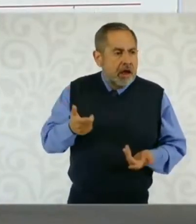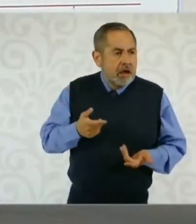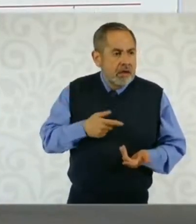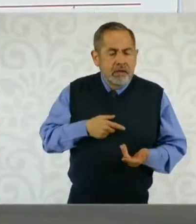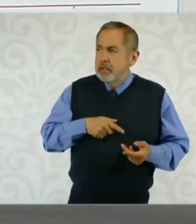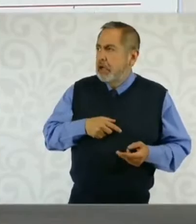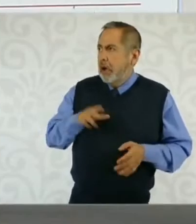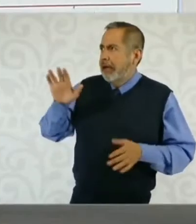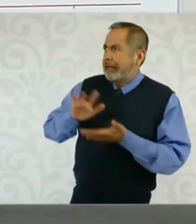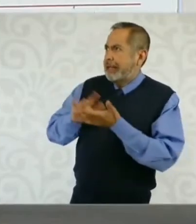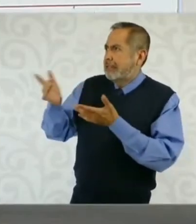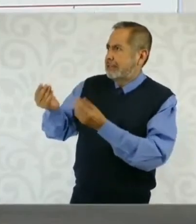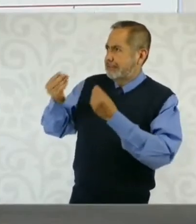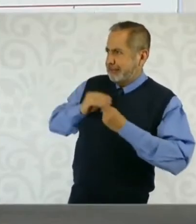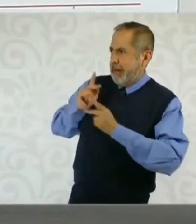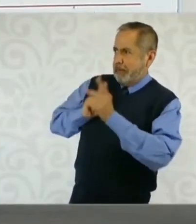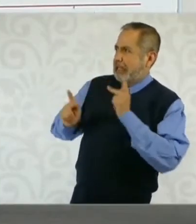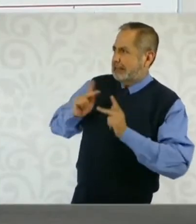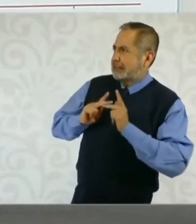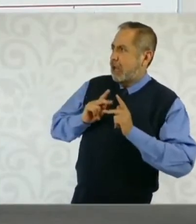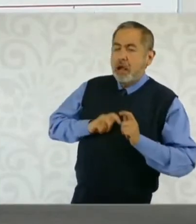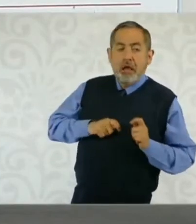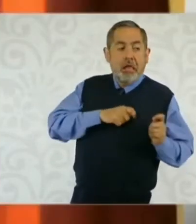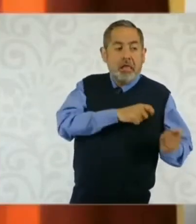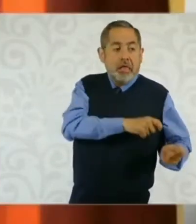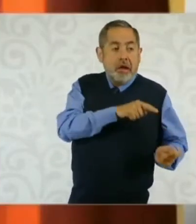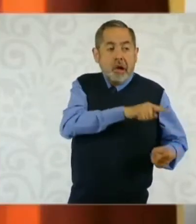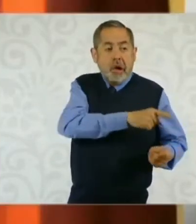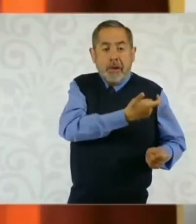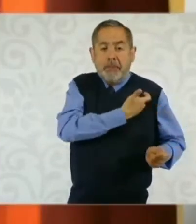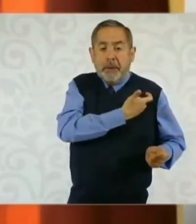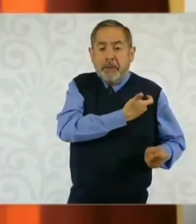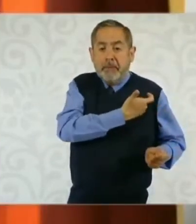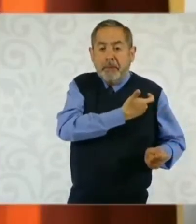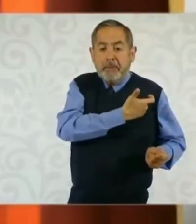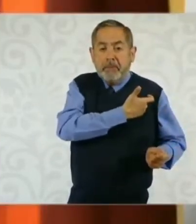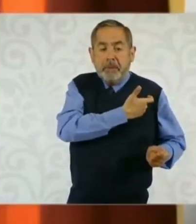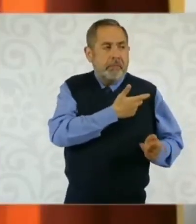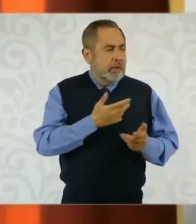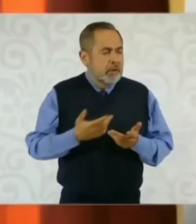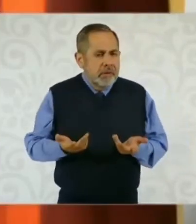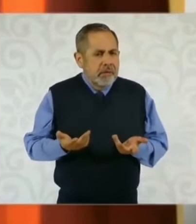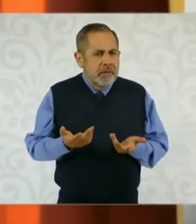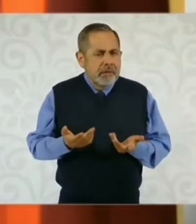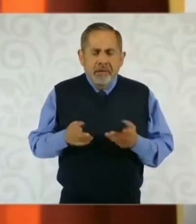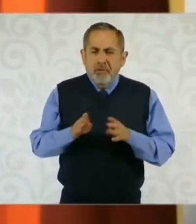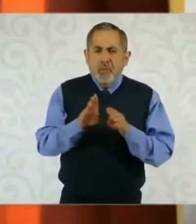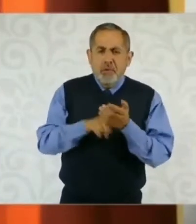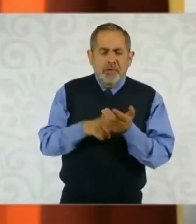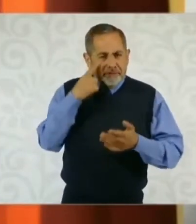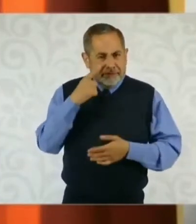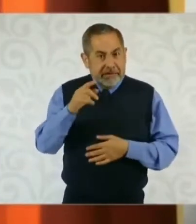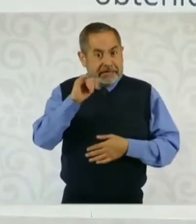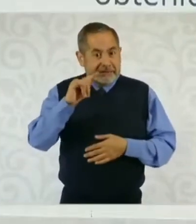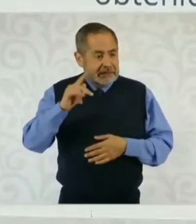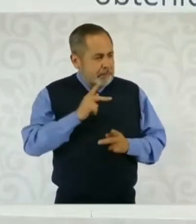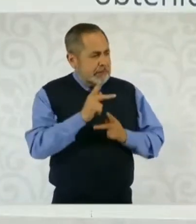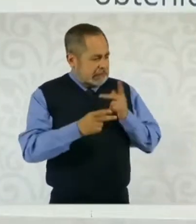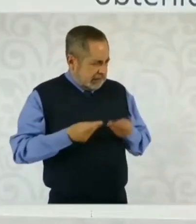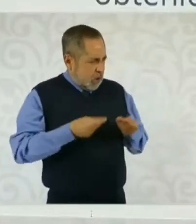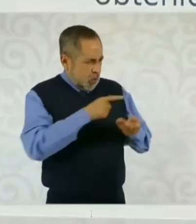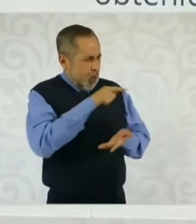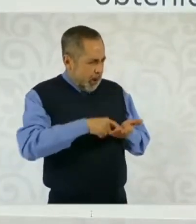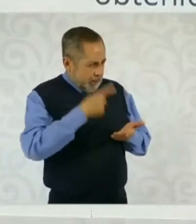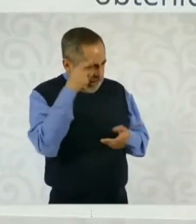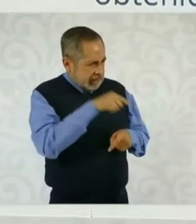ISSSTE tuviera ninguna participación en ello. Es decir, el ISSSTE le da a esta fundación esos espacios y esta